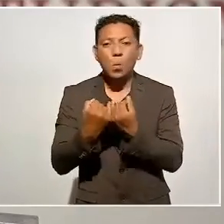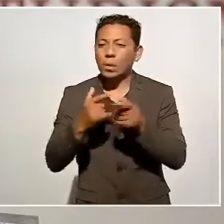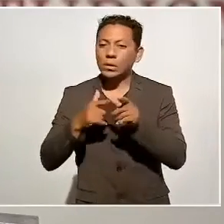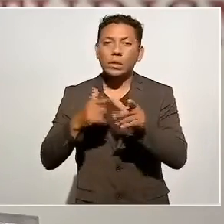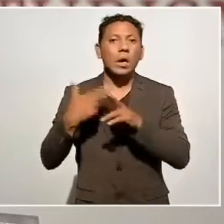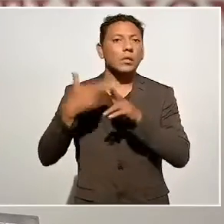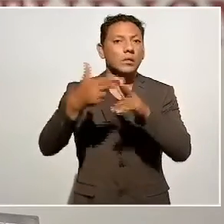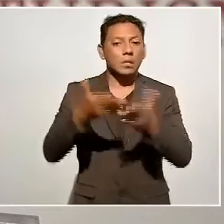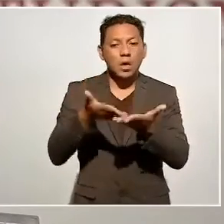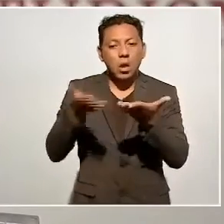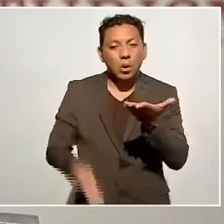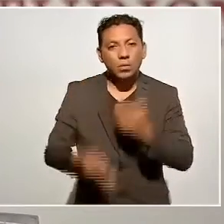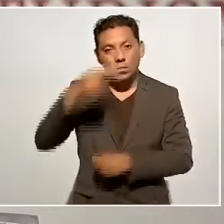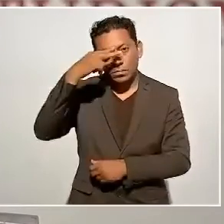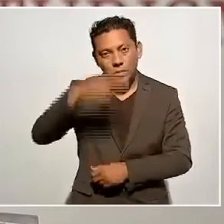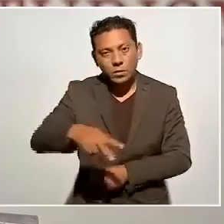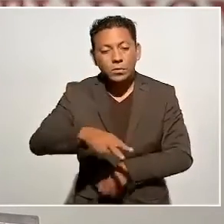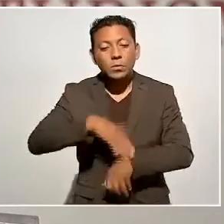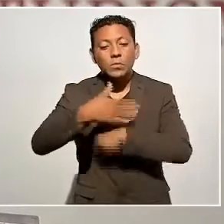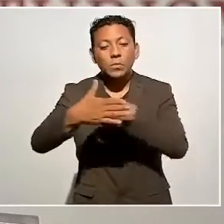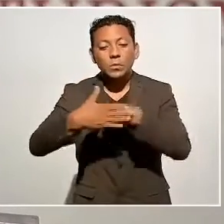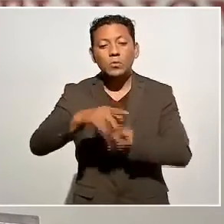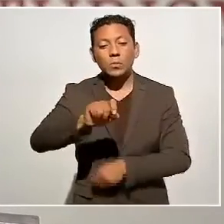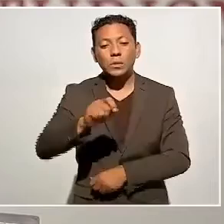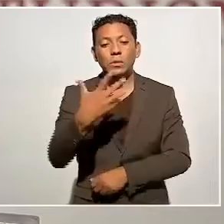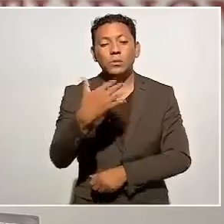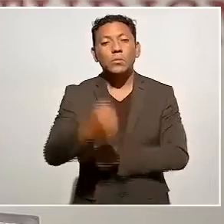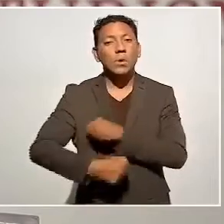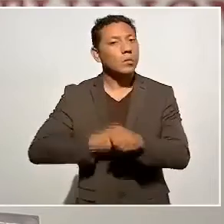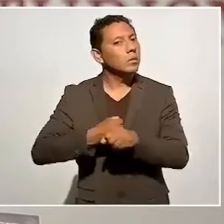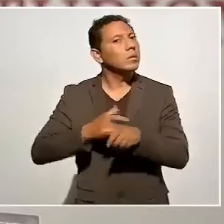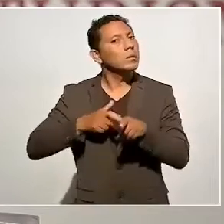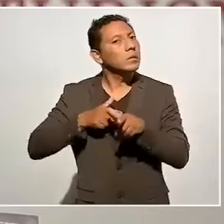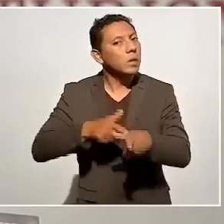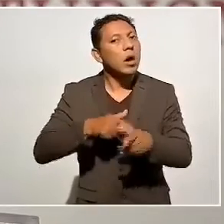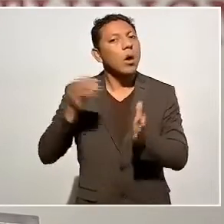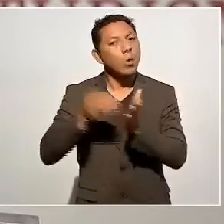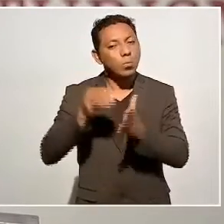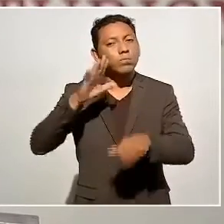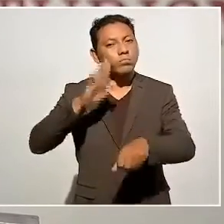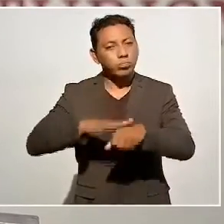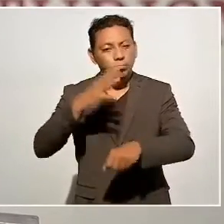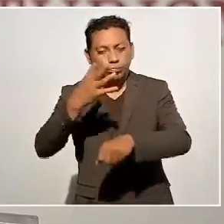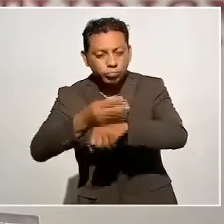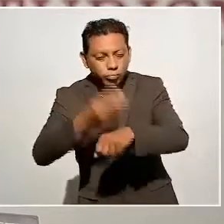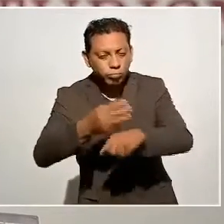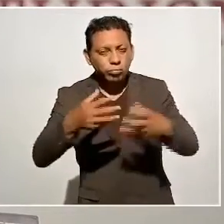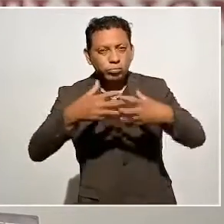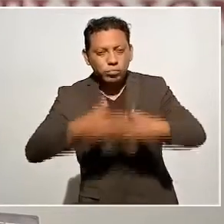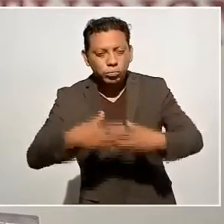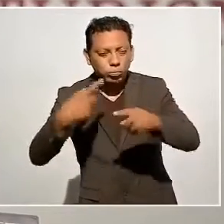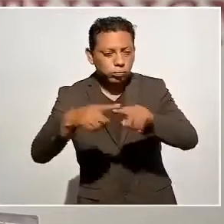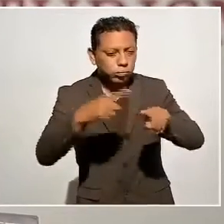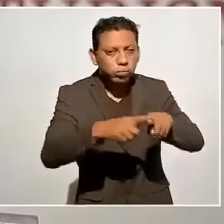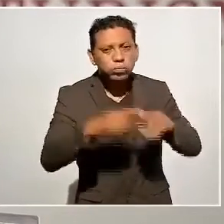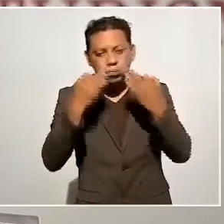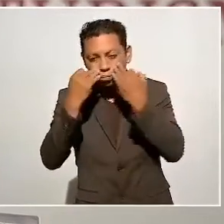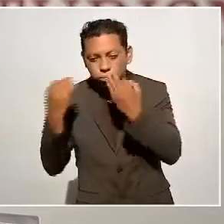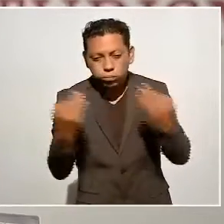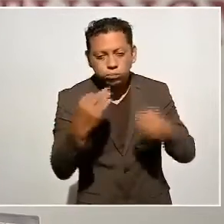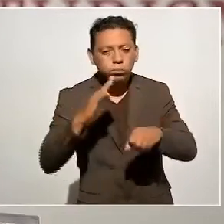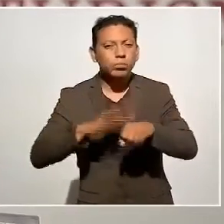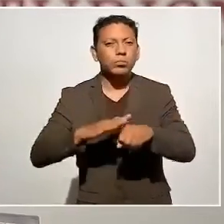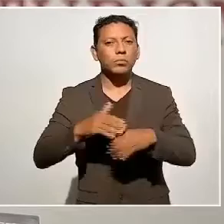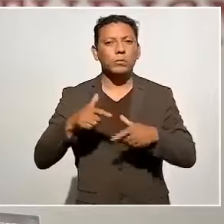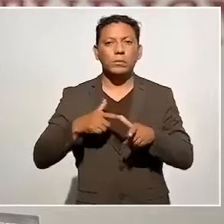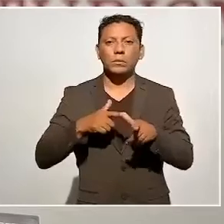vigente hoy en México. En los siguientes 25 años se va a construir la infraestructura en doble de lo que hoy ya tenemos en los días